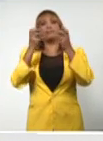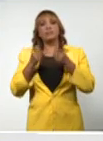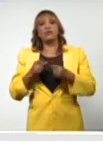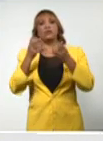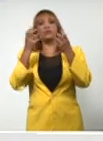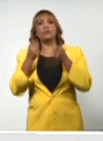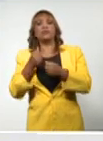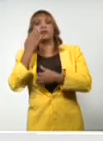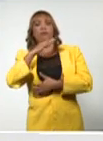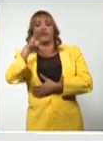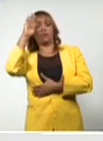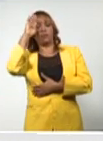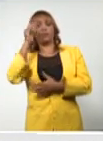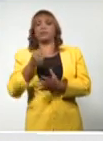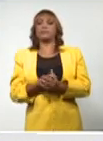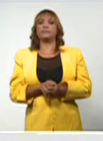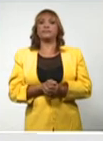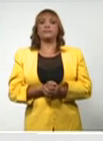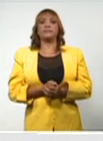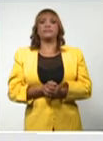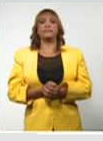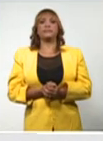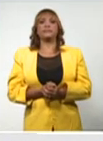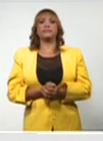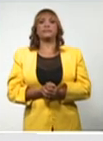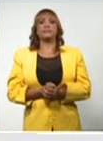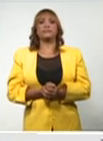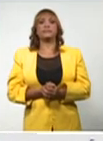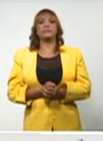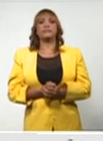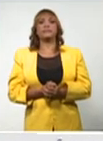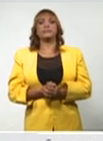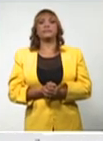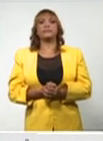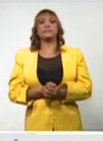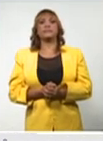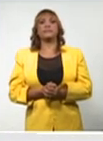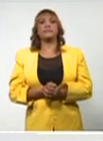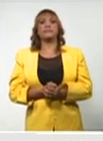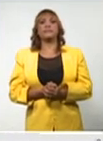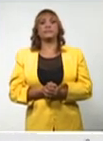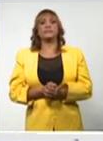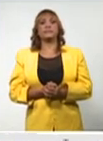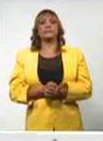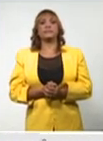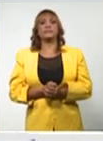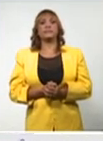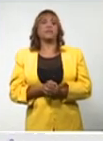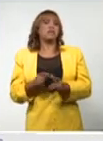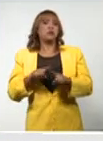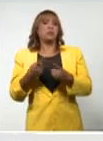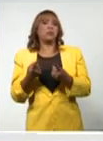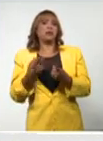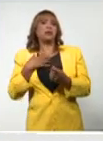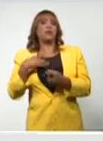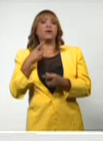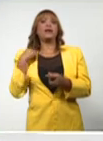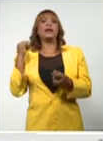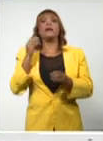no inciden en la, o sea, no tienen componente en la incidencia de nuestro país, porque no es producto de la